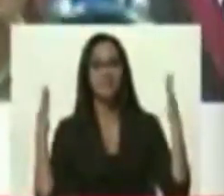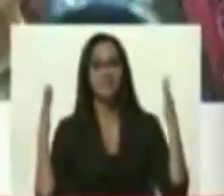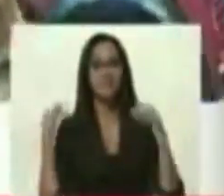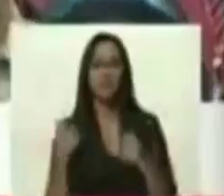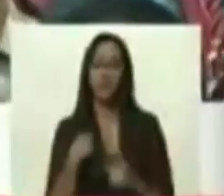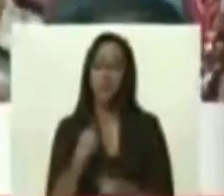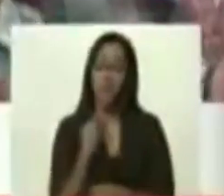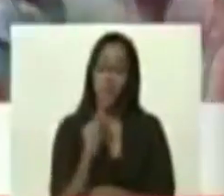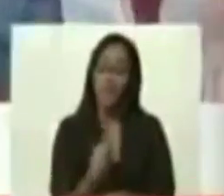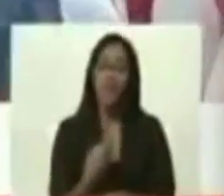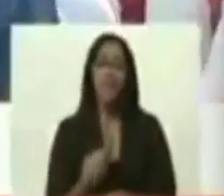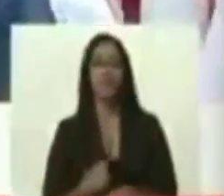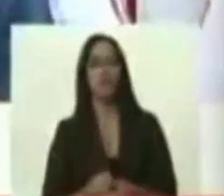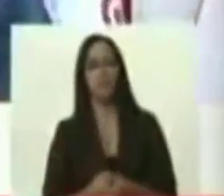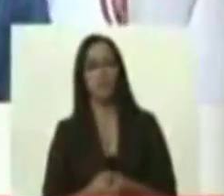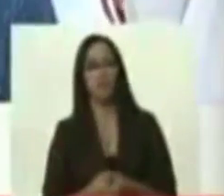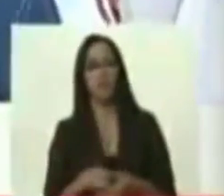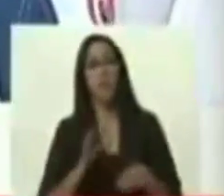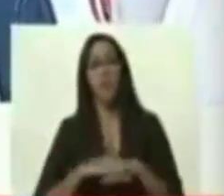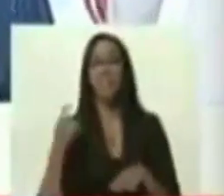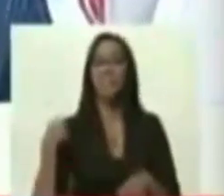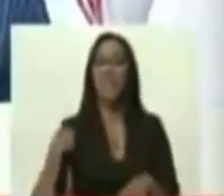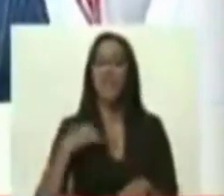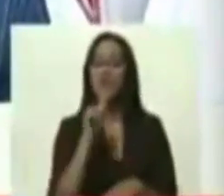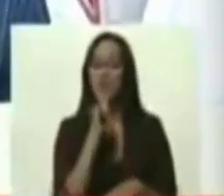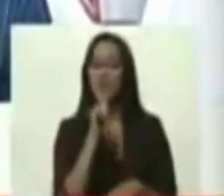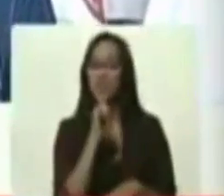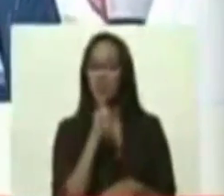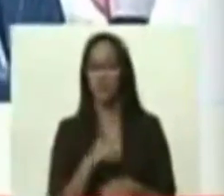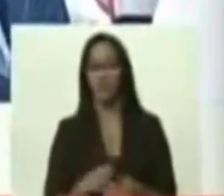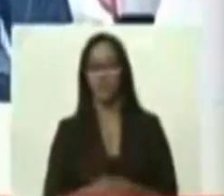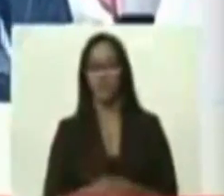Yo le dije, porque tengo información